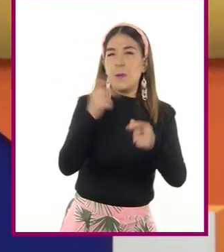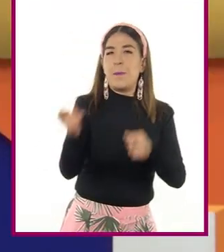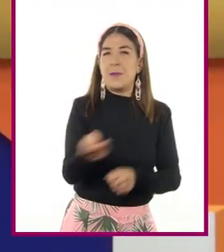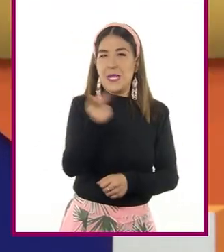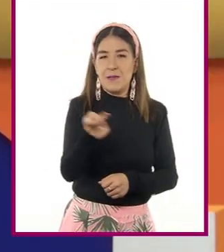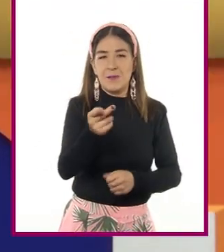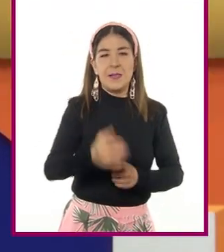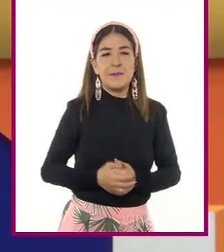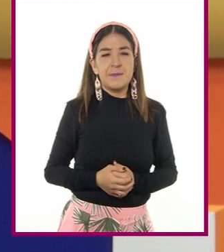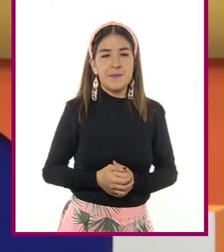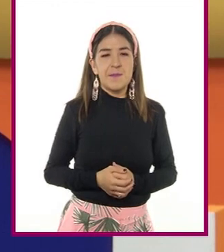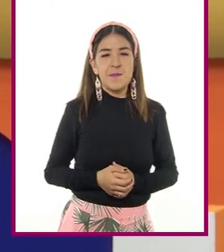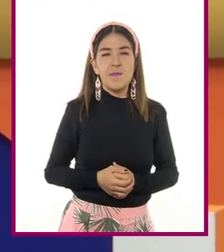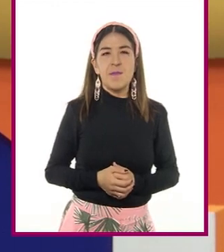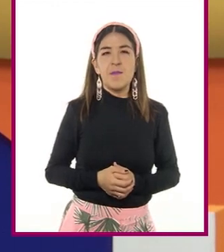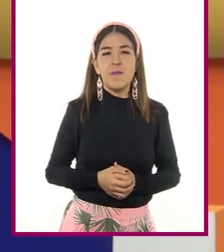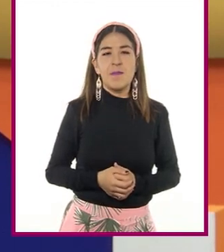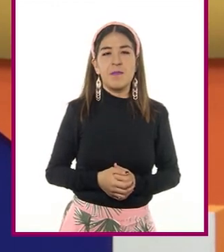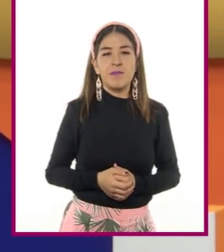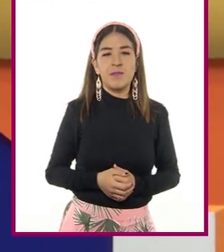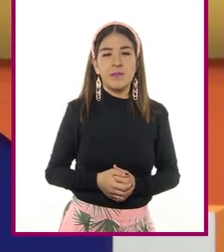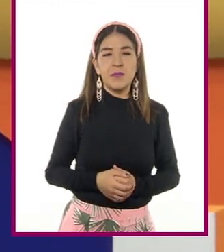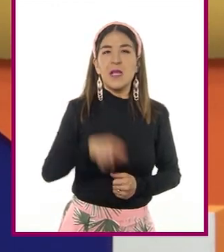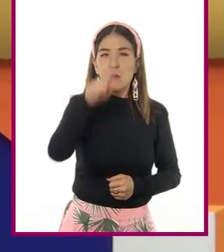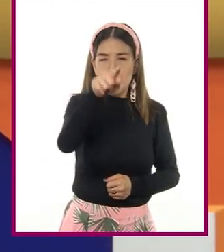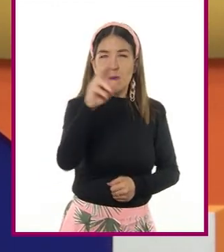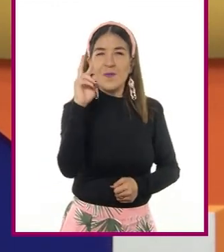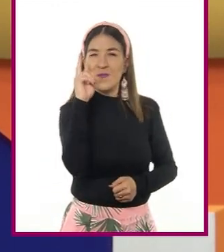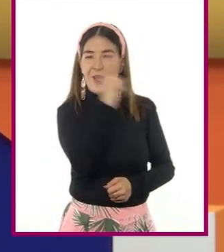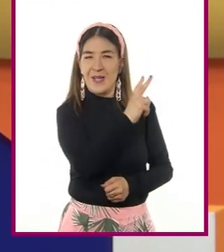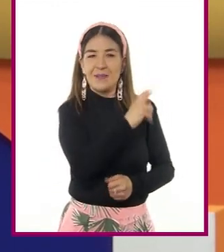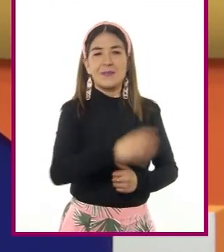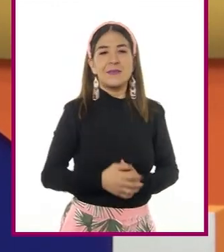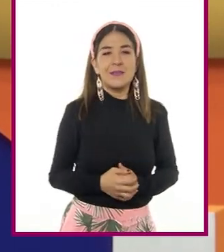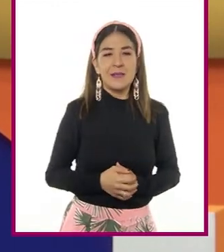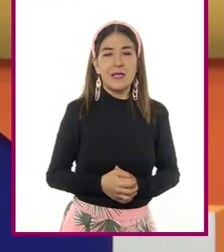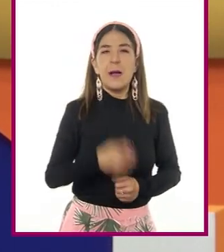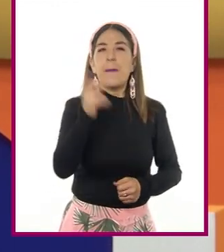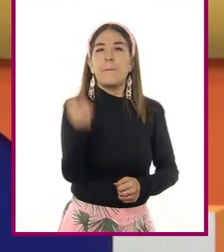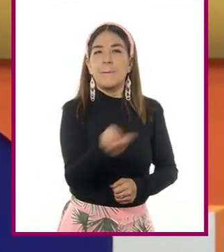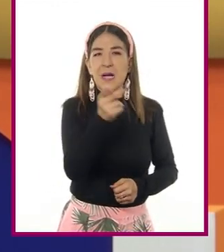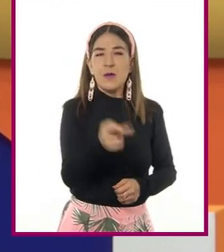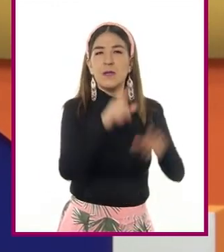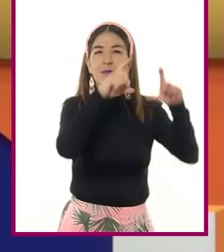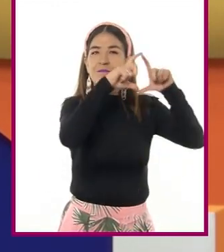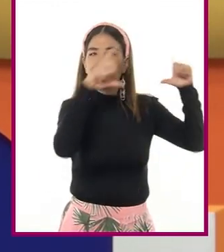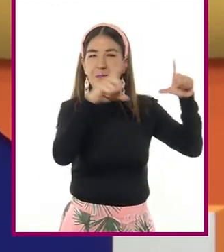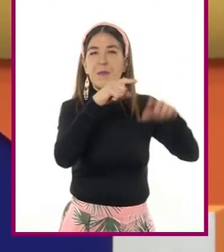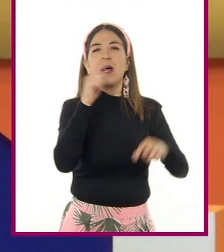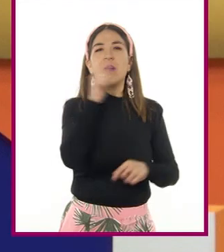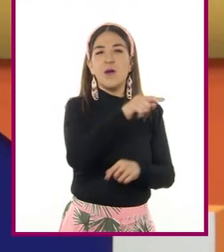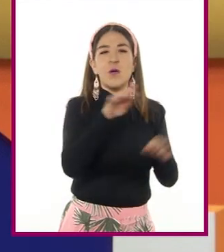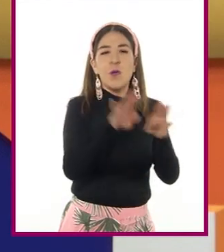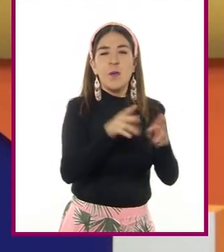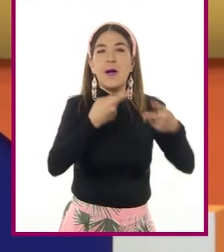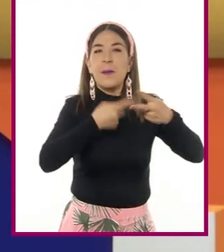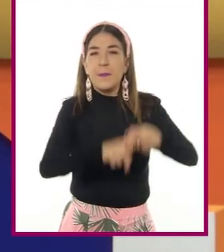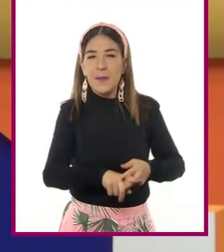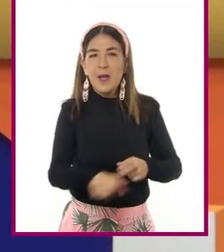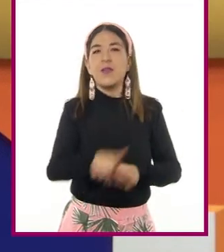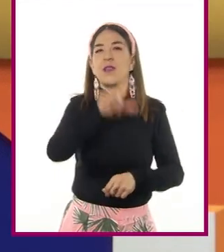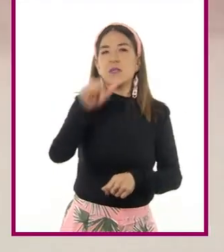preguntas. Descuiden, en sus pantallas irán apareciendo la pregunta inicial de un color y la